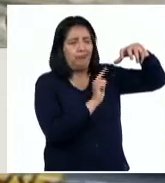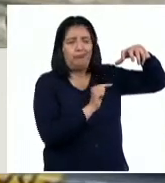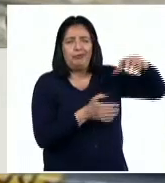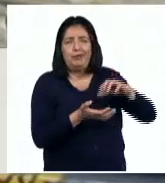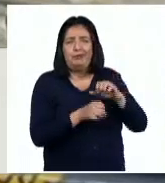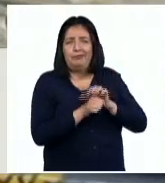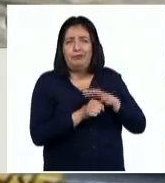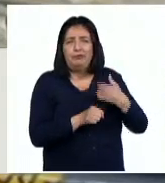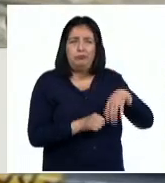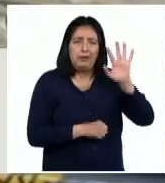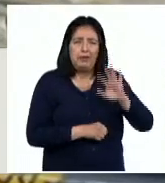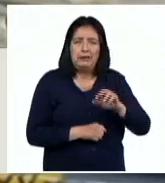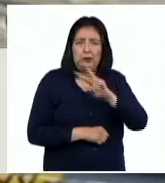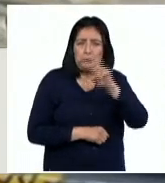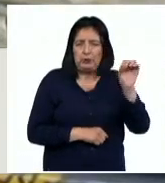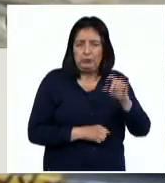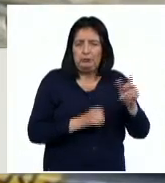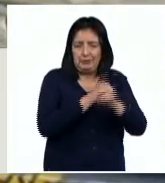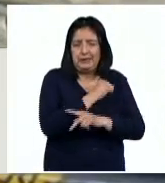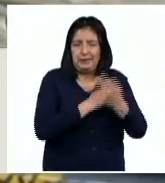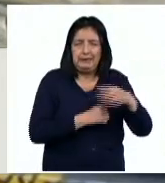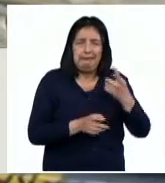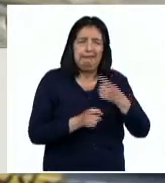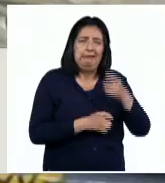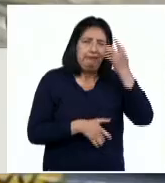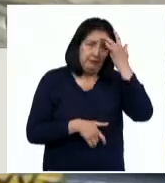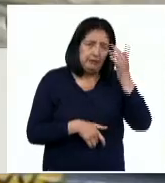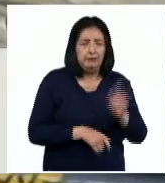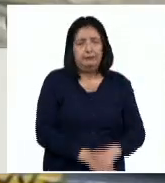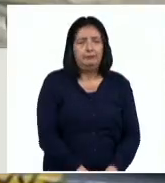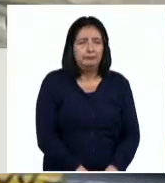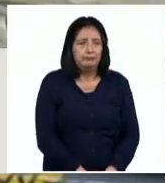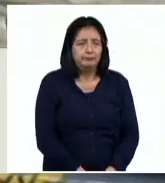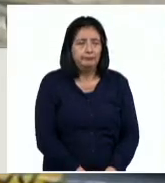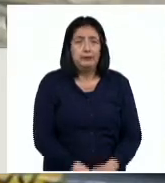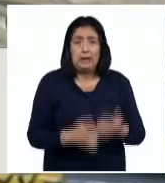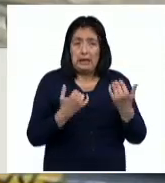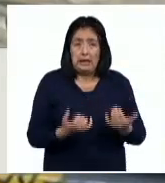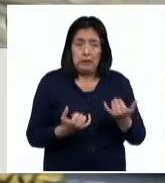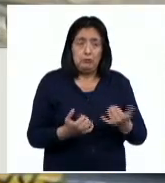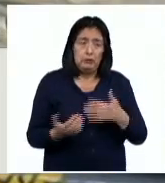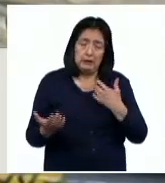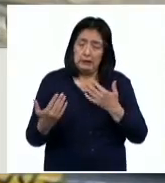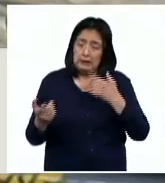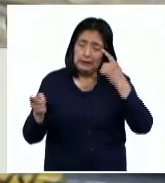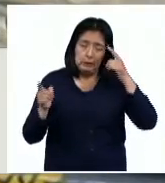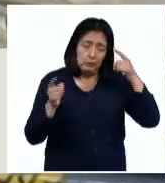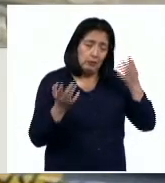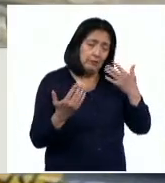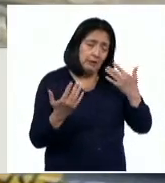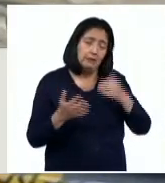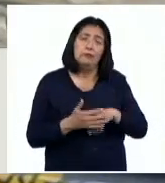comprometiendo a más de 200 países con esta enfermedad. Y en estas coordinaciones